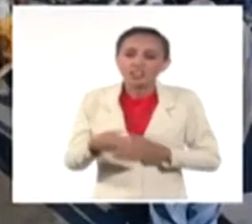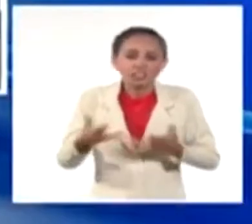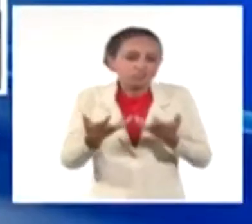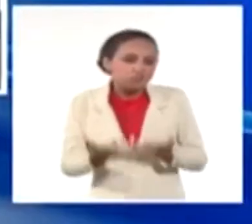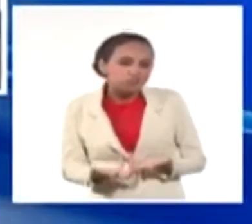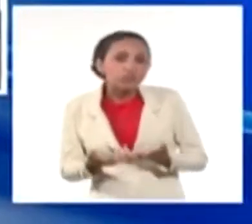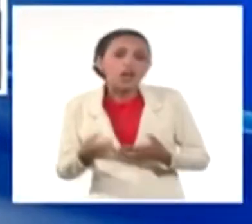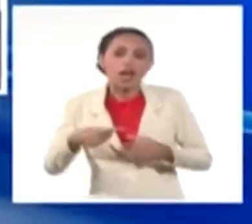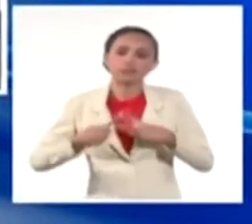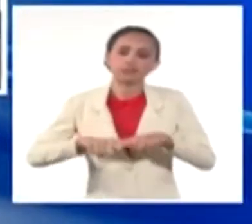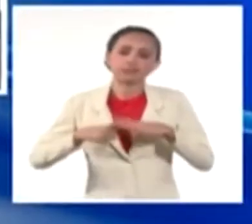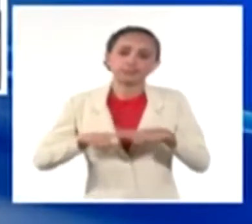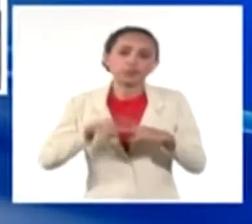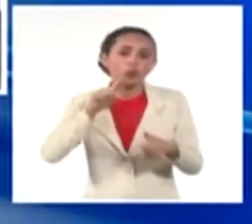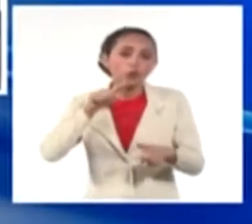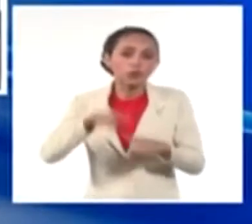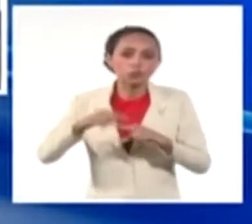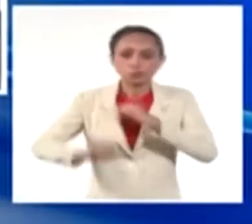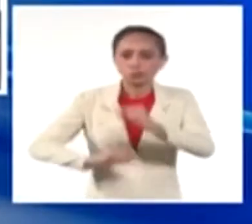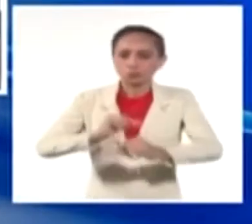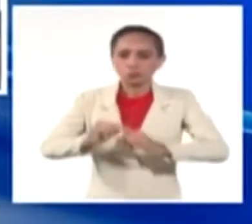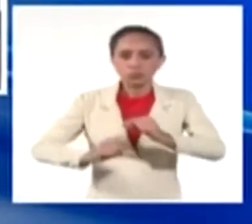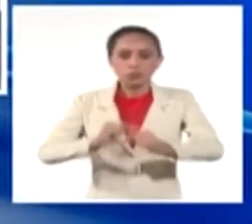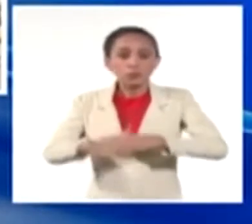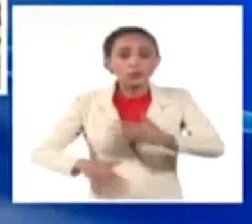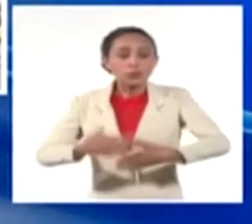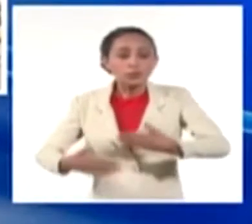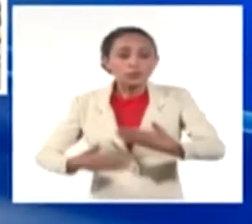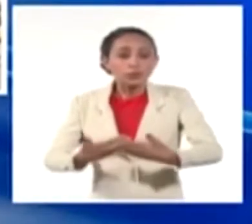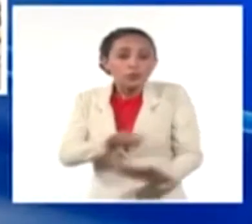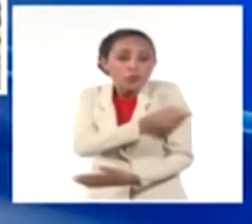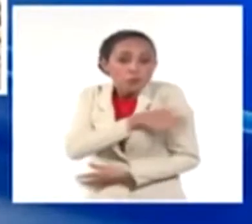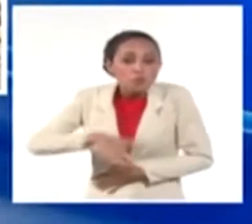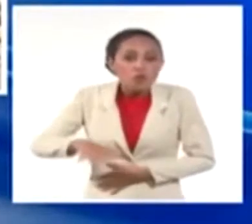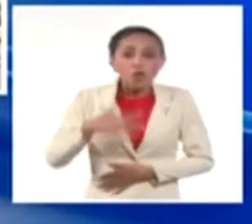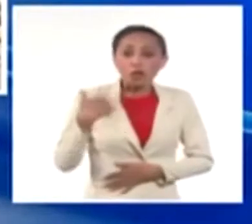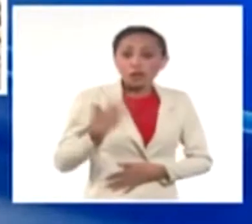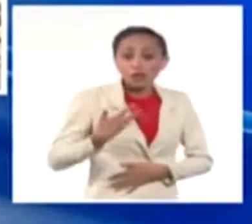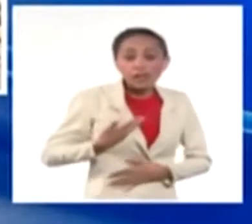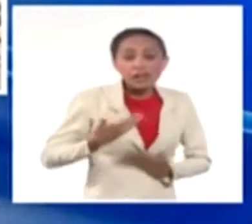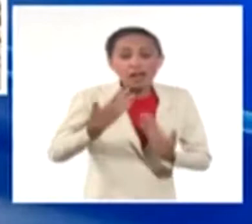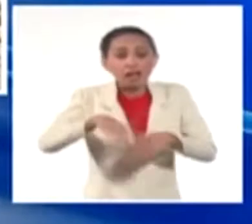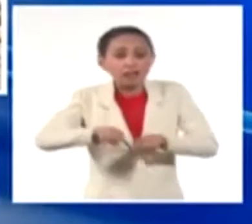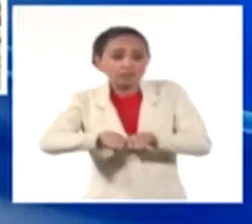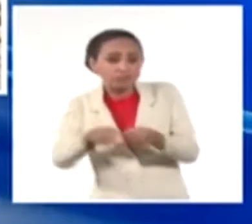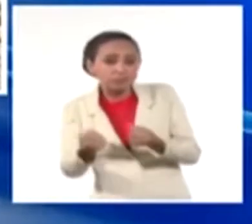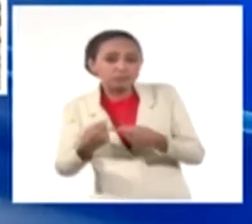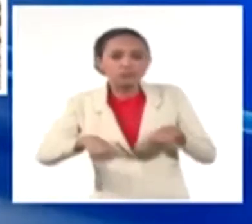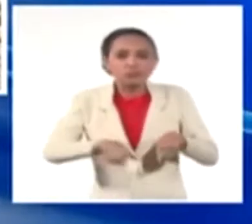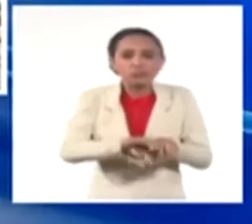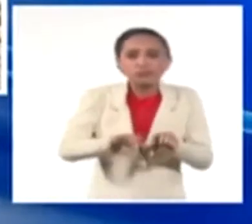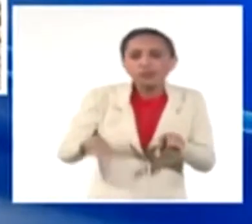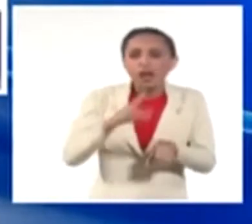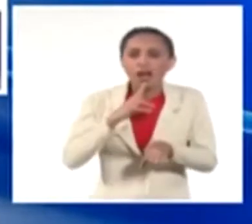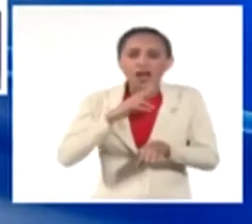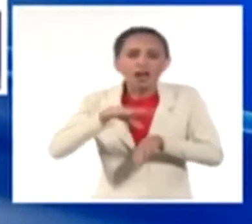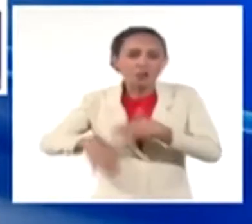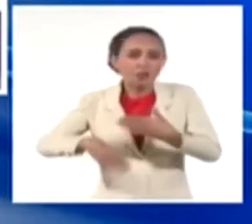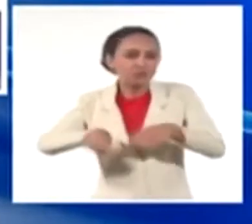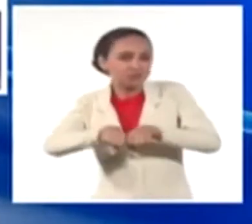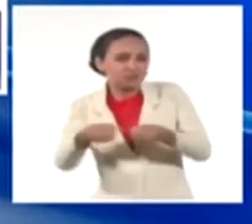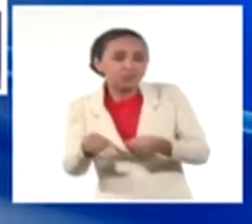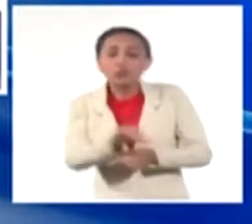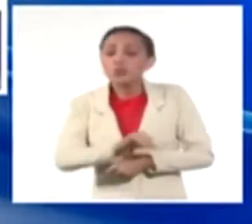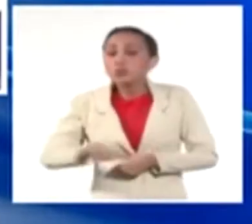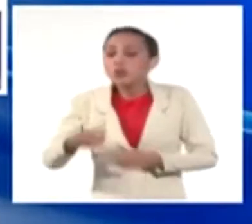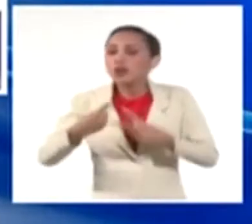dar solución gradual a los problemas de la población, atender situaciones de vulnerabilidad y mejorar